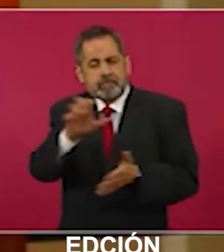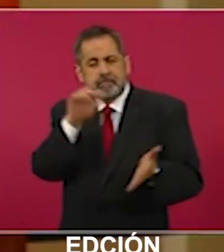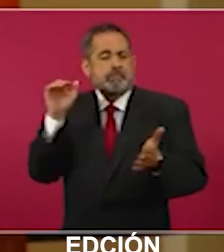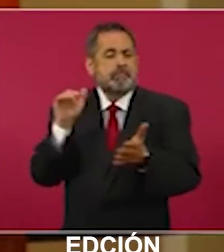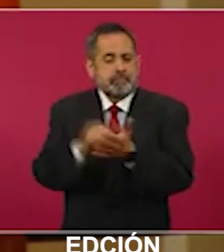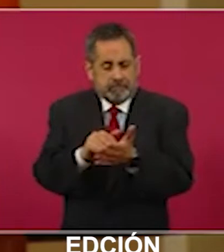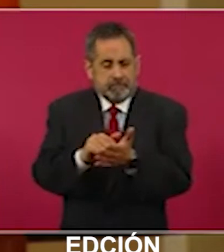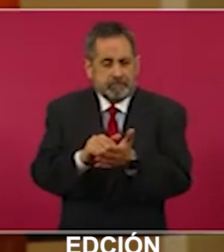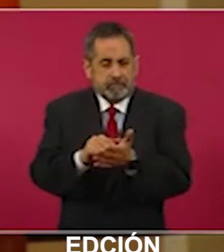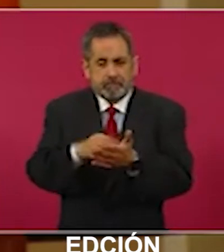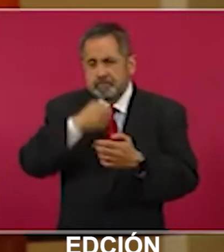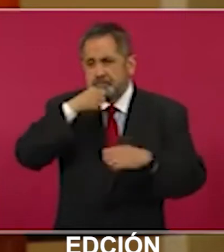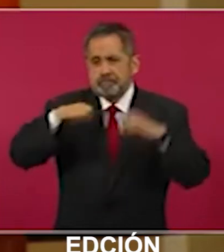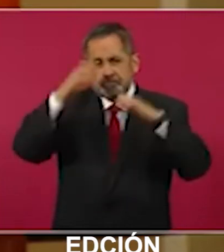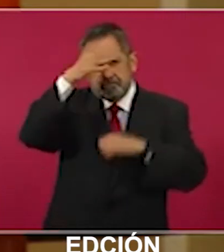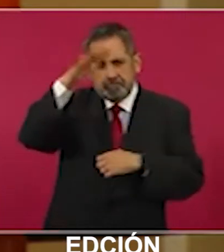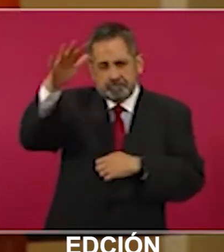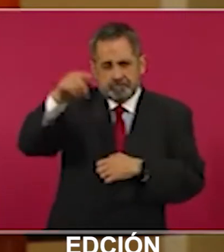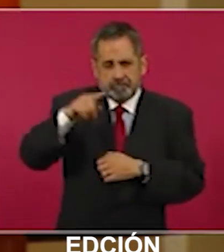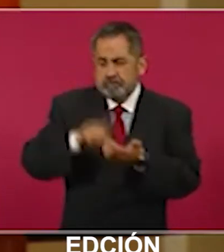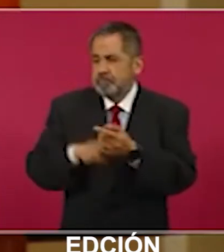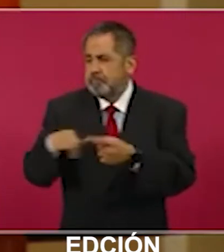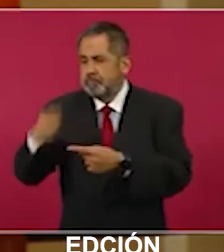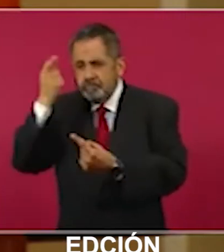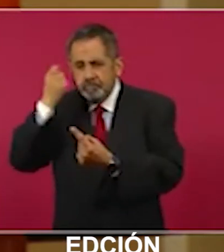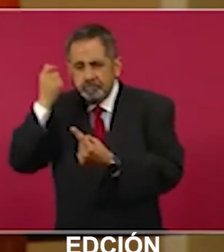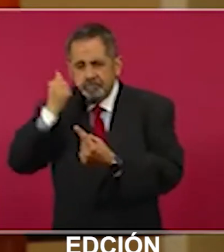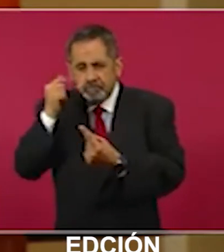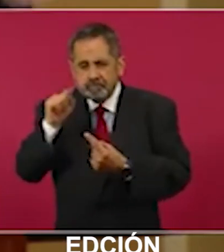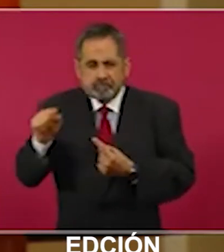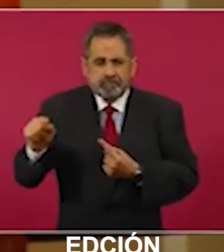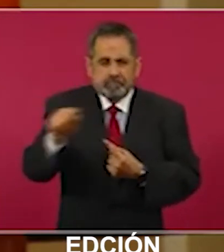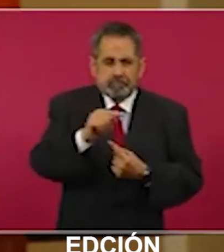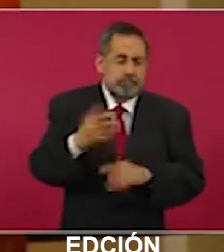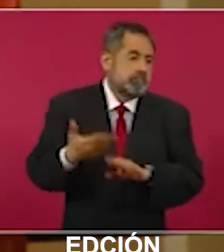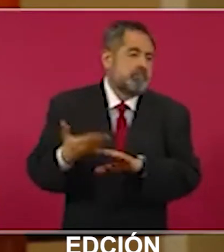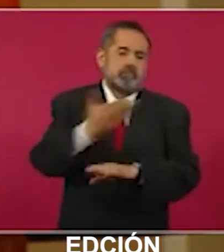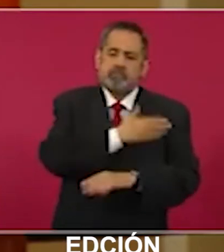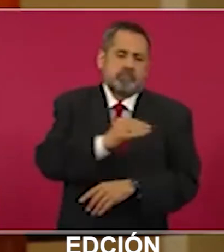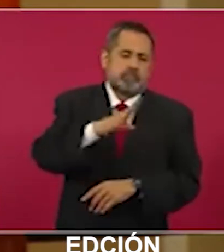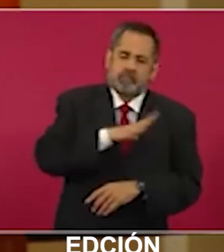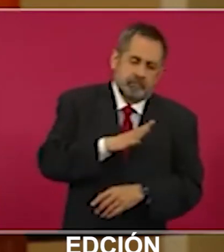10.500.000 adultos mayores con pensión, que no habían.